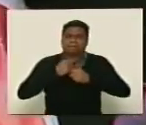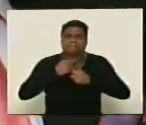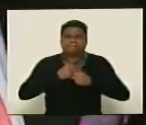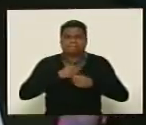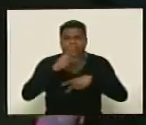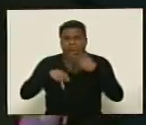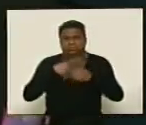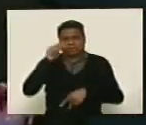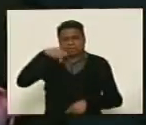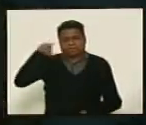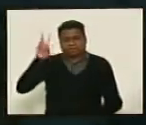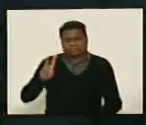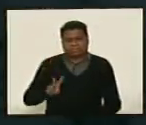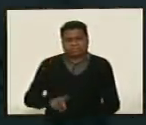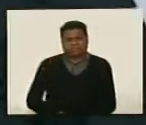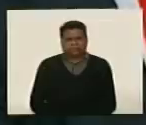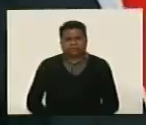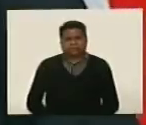nacionales.